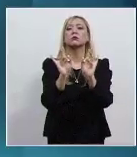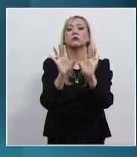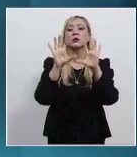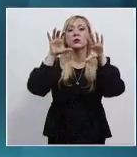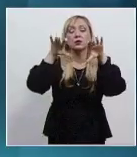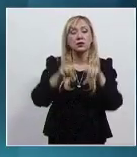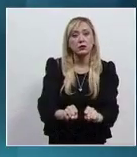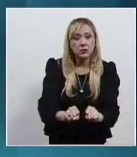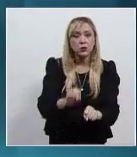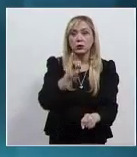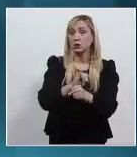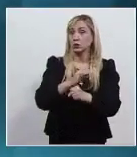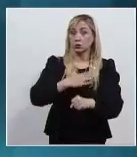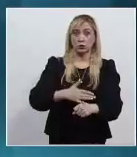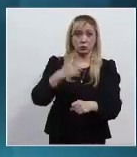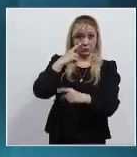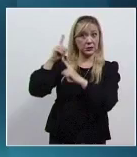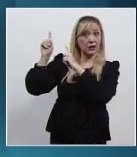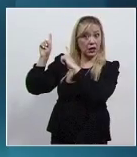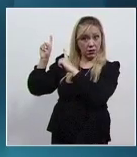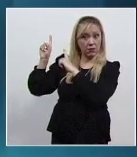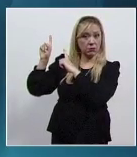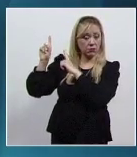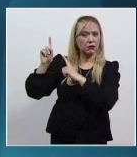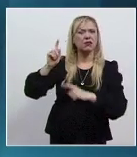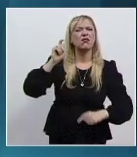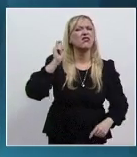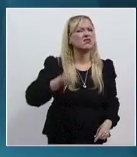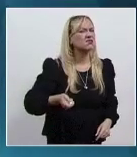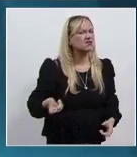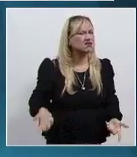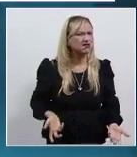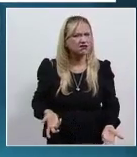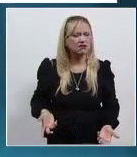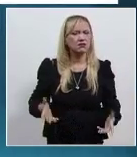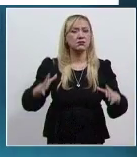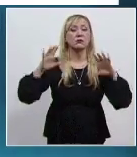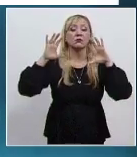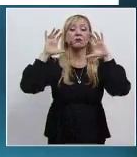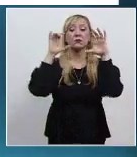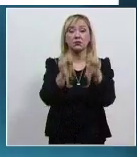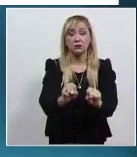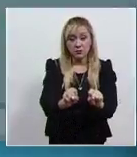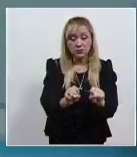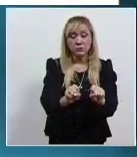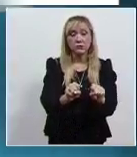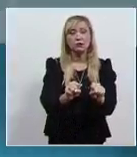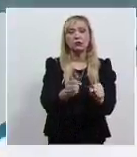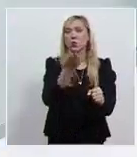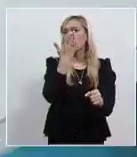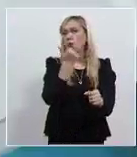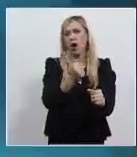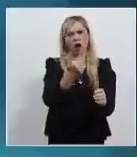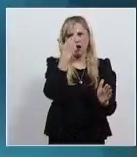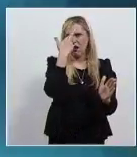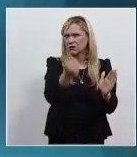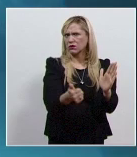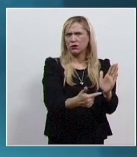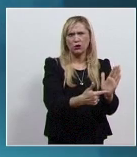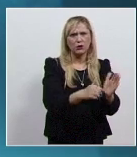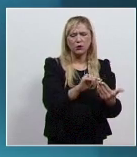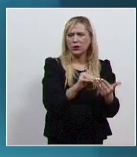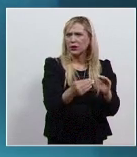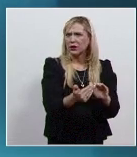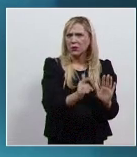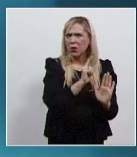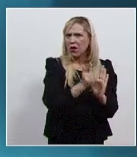puede considerarse arbitraria. Entre estos se encuentran que la detención se dé sin base legal, que derive de un juicio